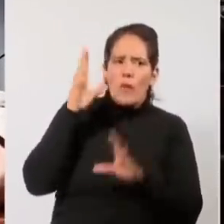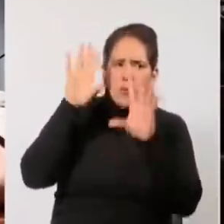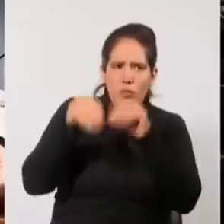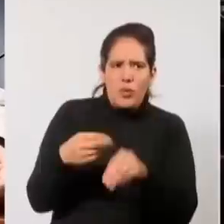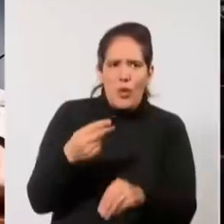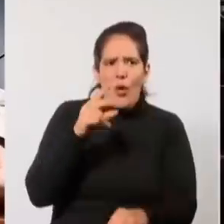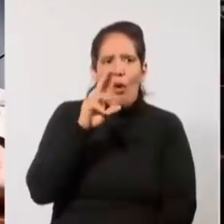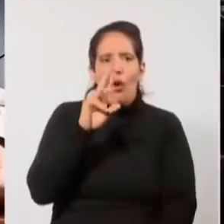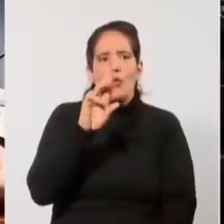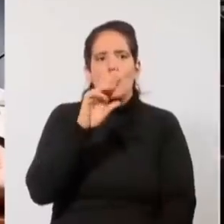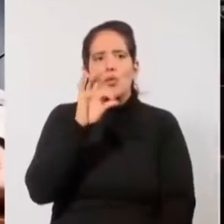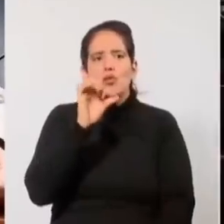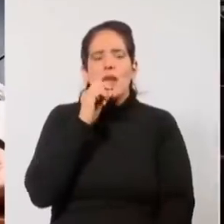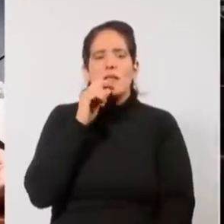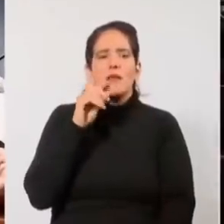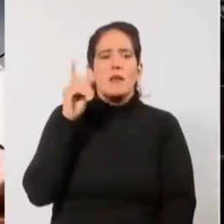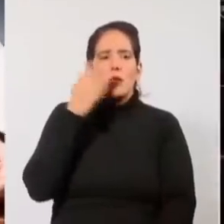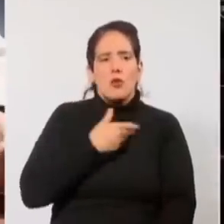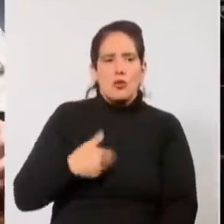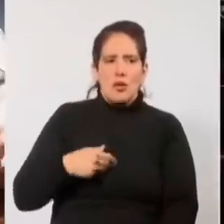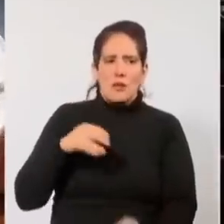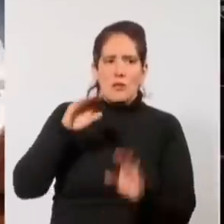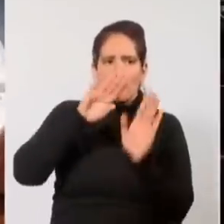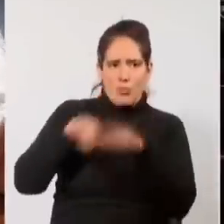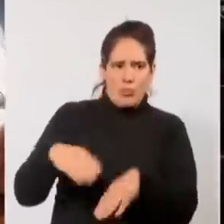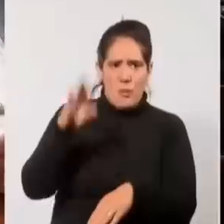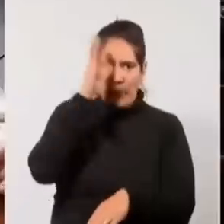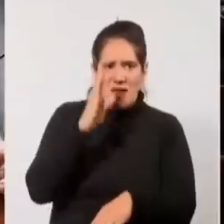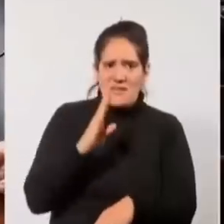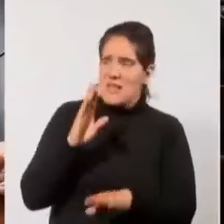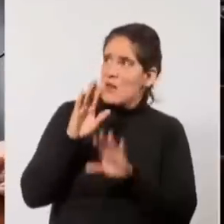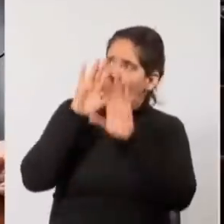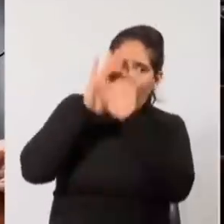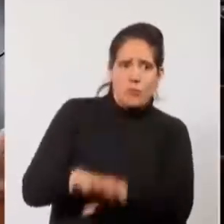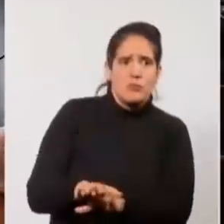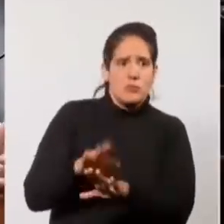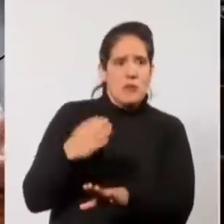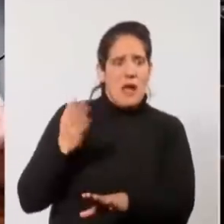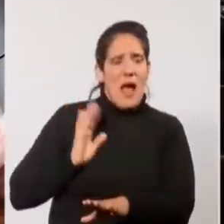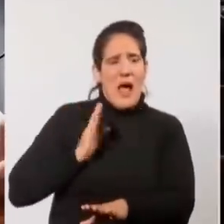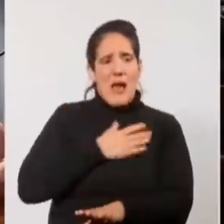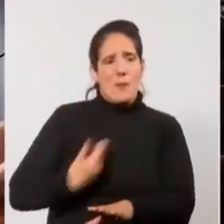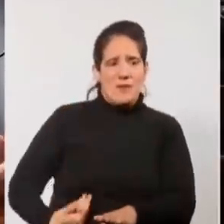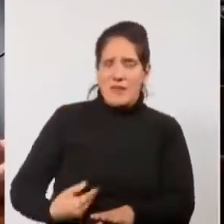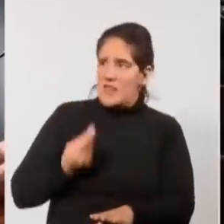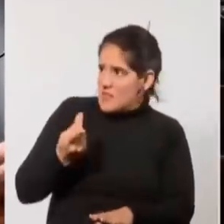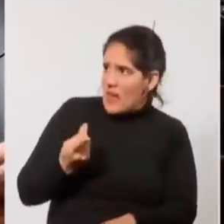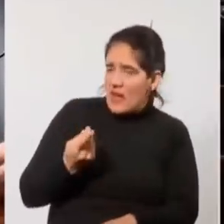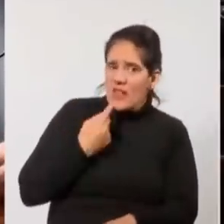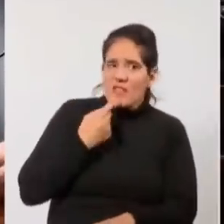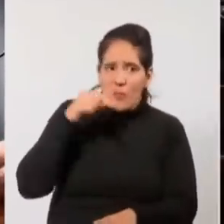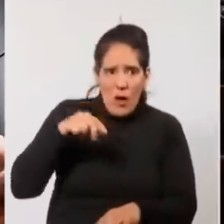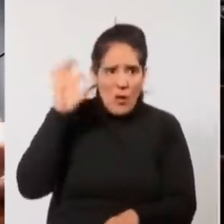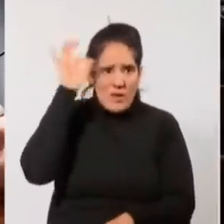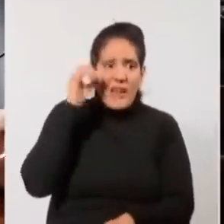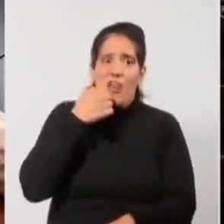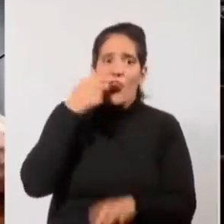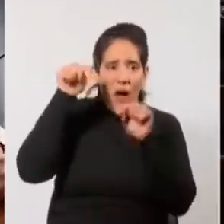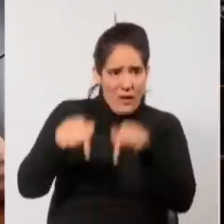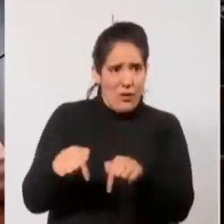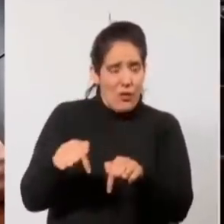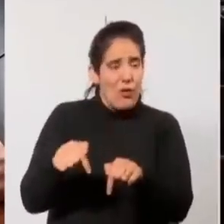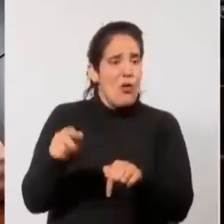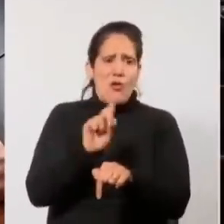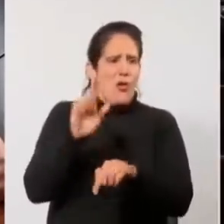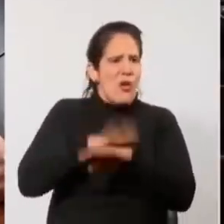Dilma Rousseff con un golpe de Estado harto evidente. Ustedes que hablan de silencio, ¿qué abrieron la boca en